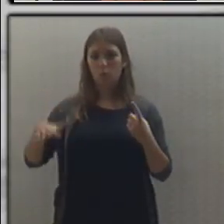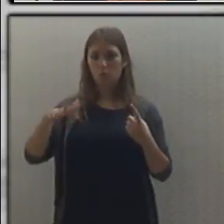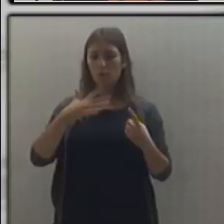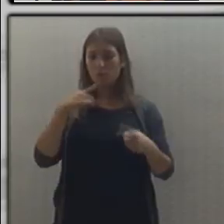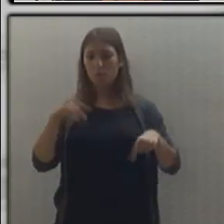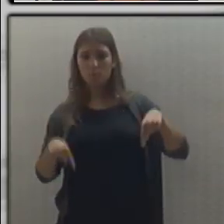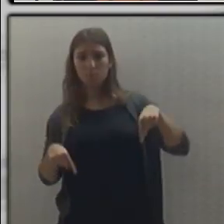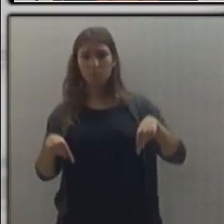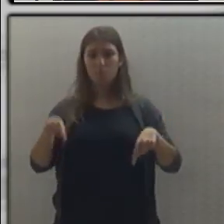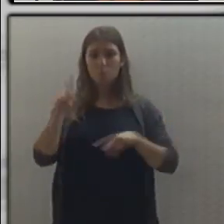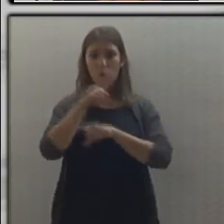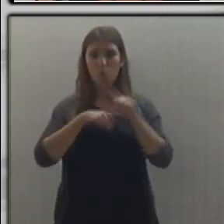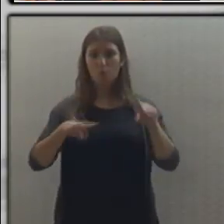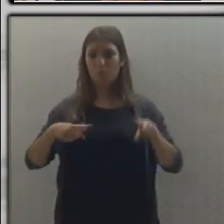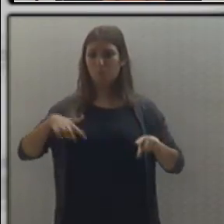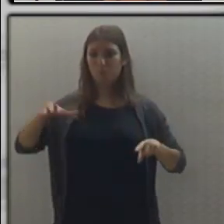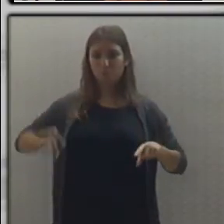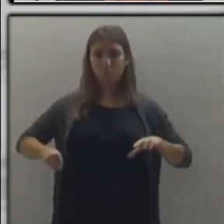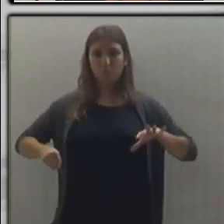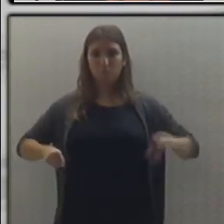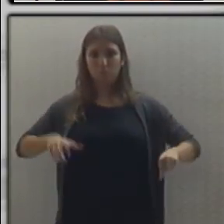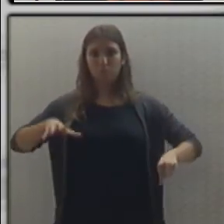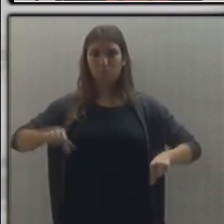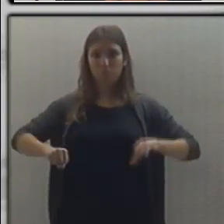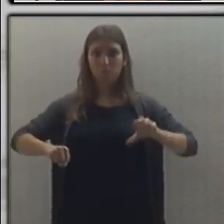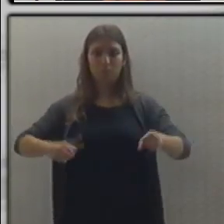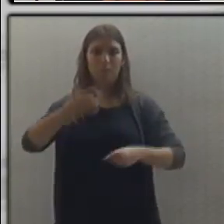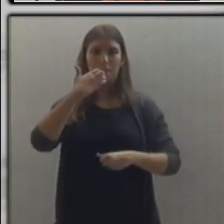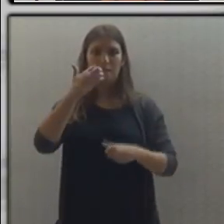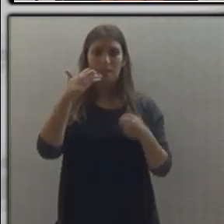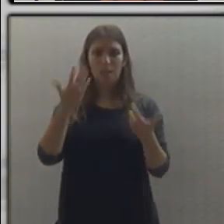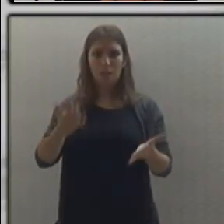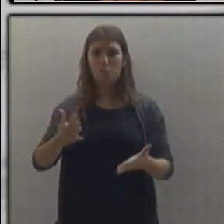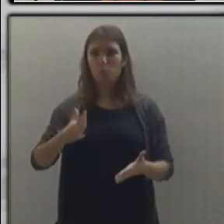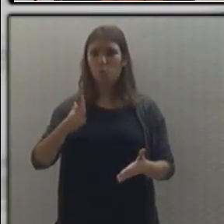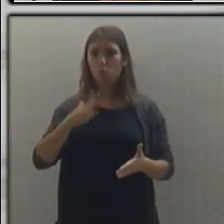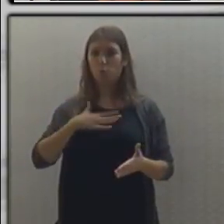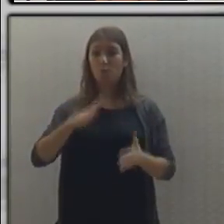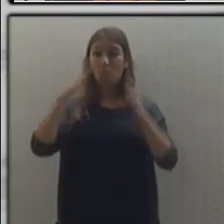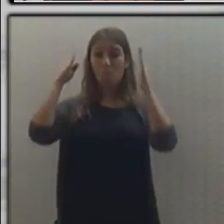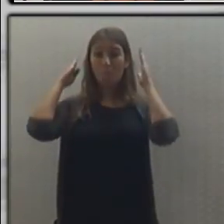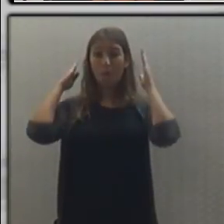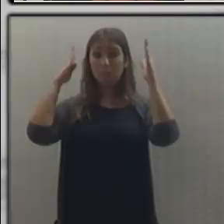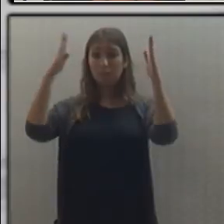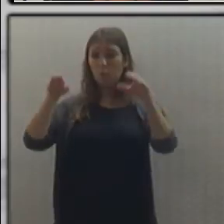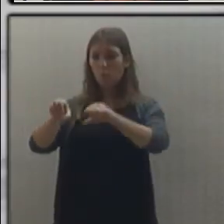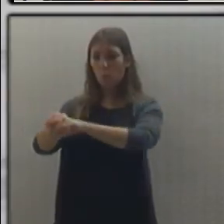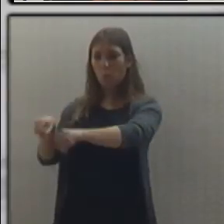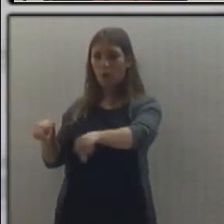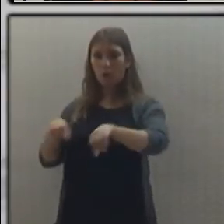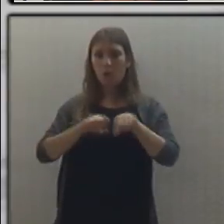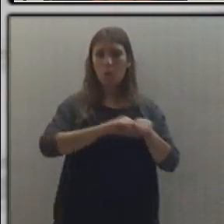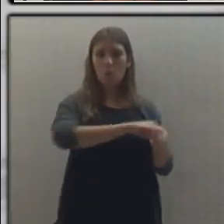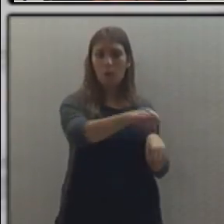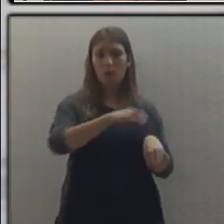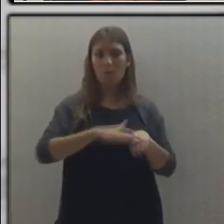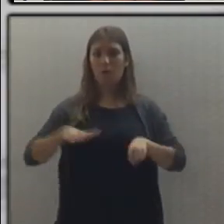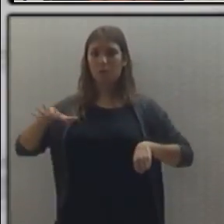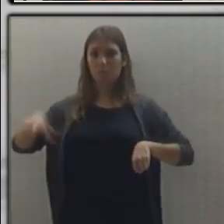apoyo. Pues a partir de aquí se estudiaría la colocación de pasamanos en el pasillo, a modo